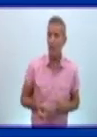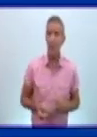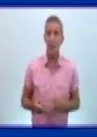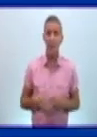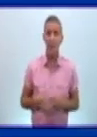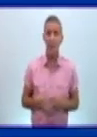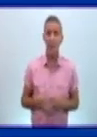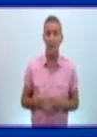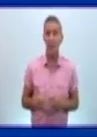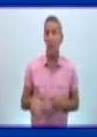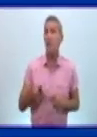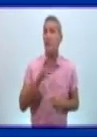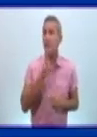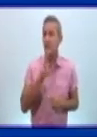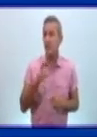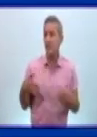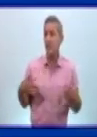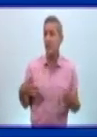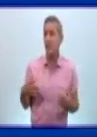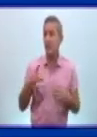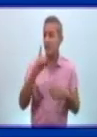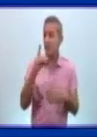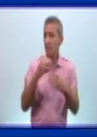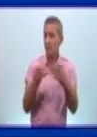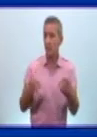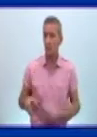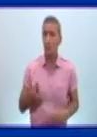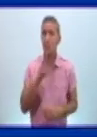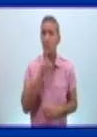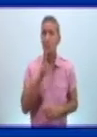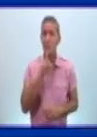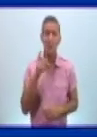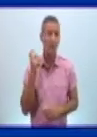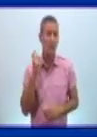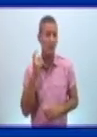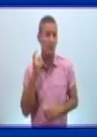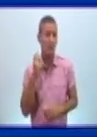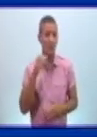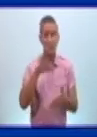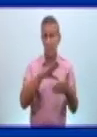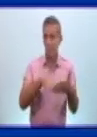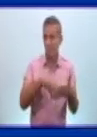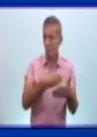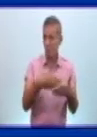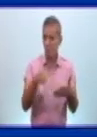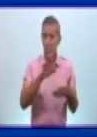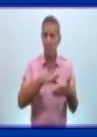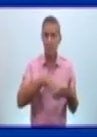los refrescos, las pinturas, los perfumes, entre otras.